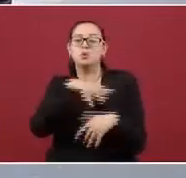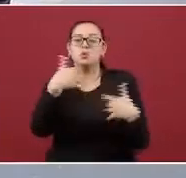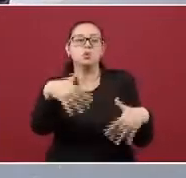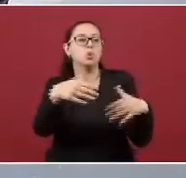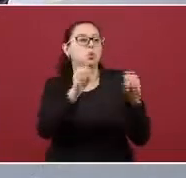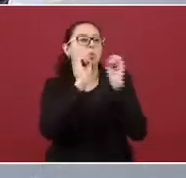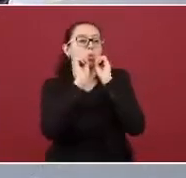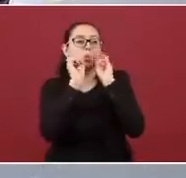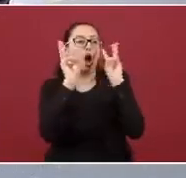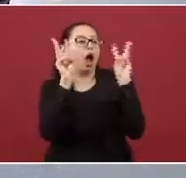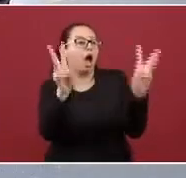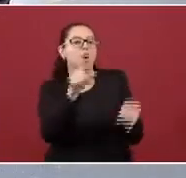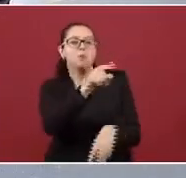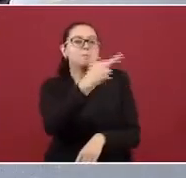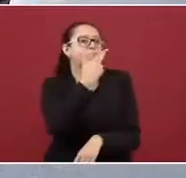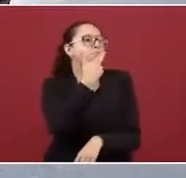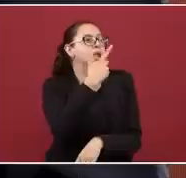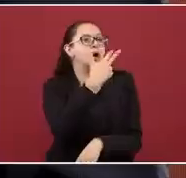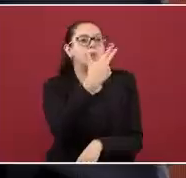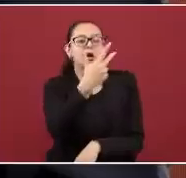cómo